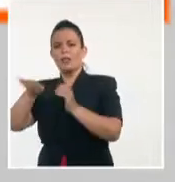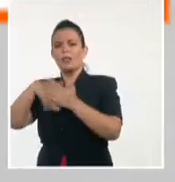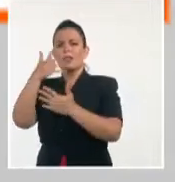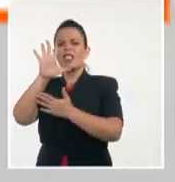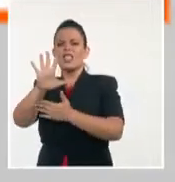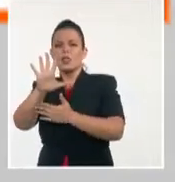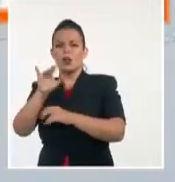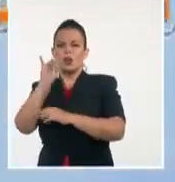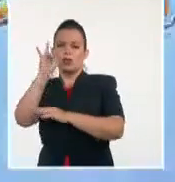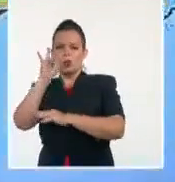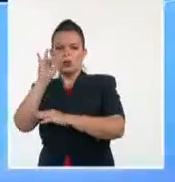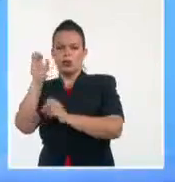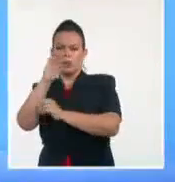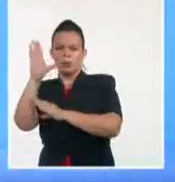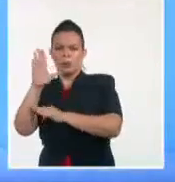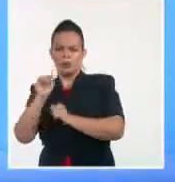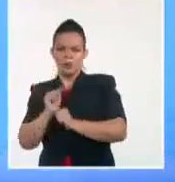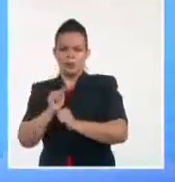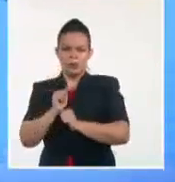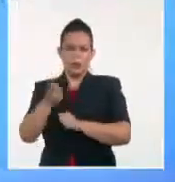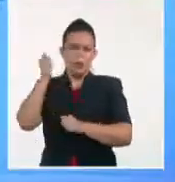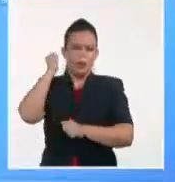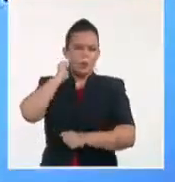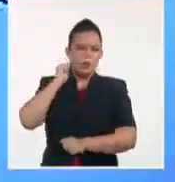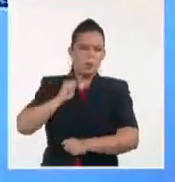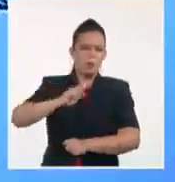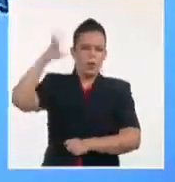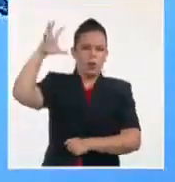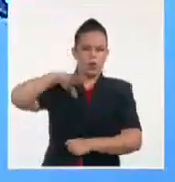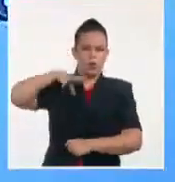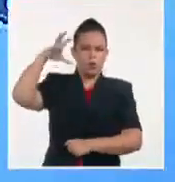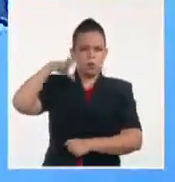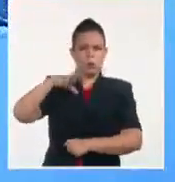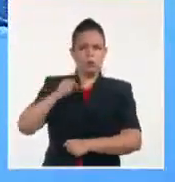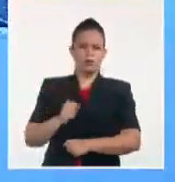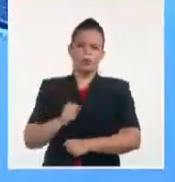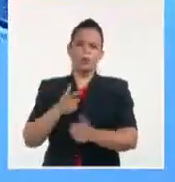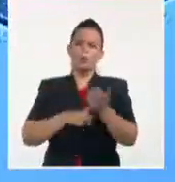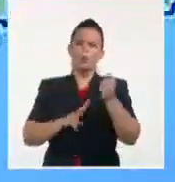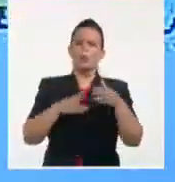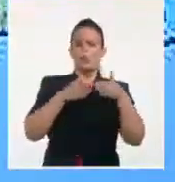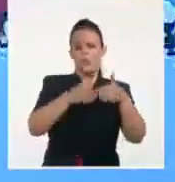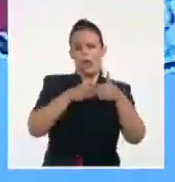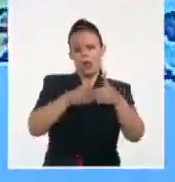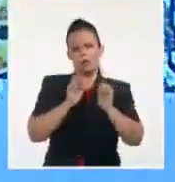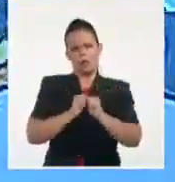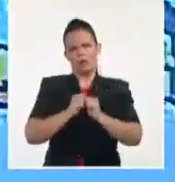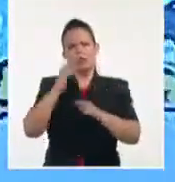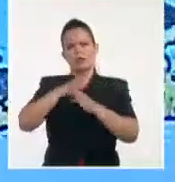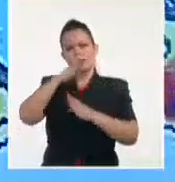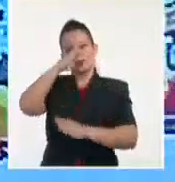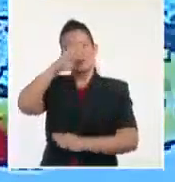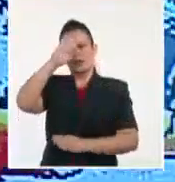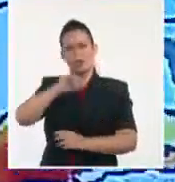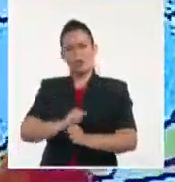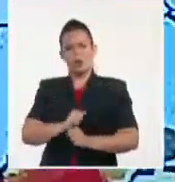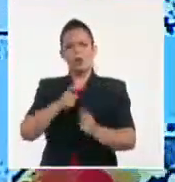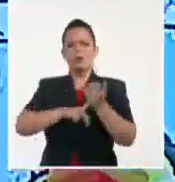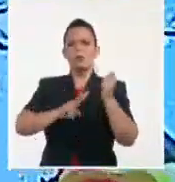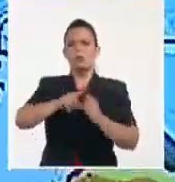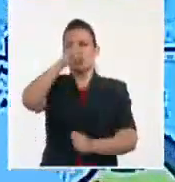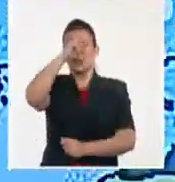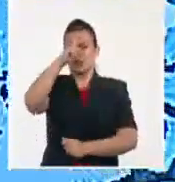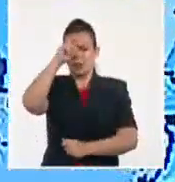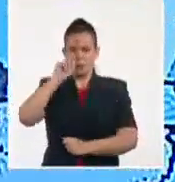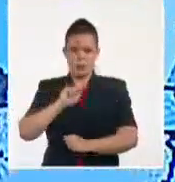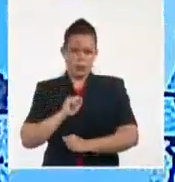Fundamental fue aquí, en la provincia de Granma, también en Santiago de Cuba y en Santi Espíritu. Ahí fueron las lluvias